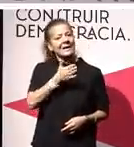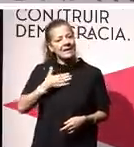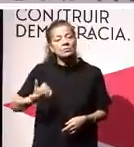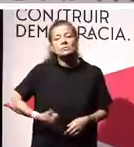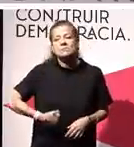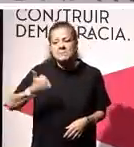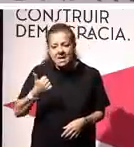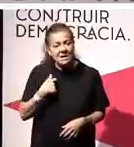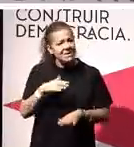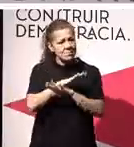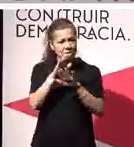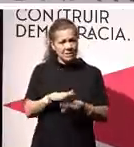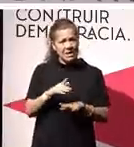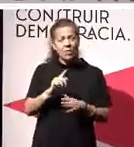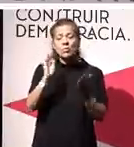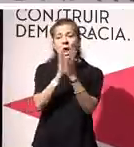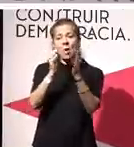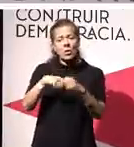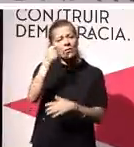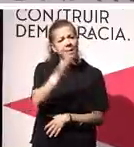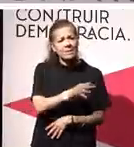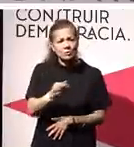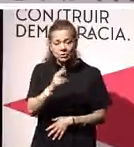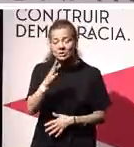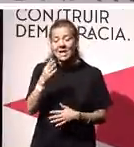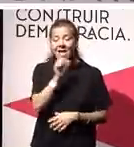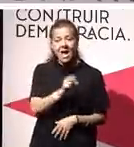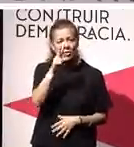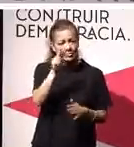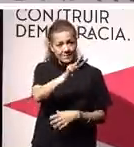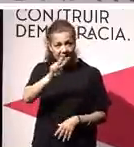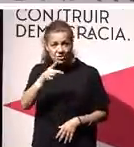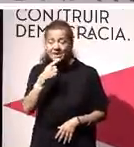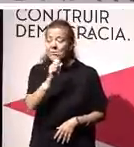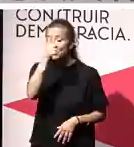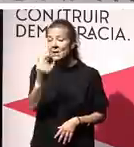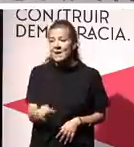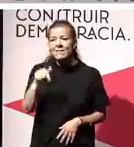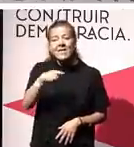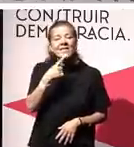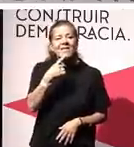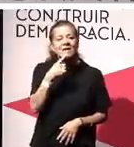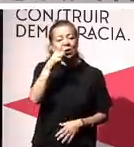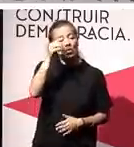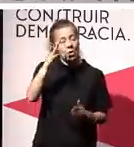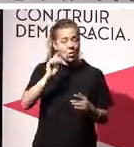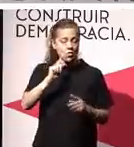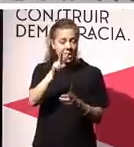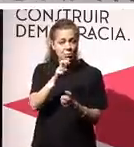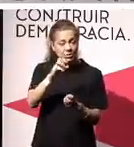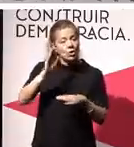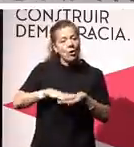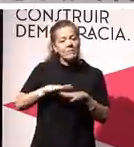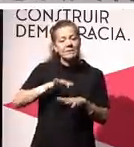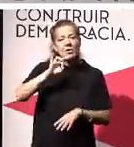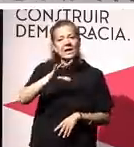más. Acabamos de cerrar un acuerdo de presupuestos para el año 2022 que fija por primera vez establecer un impuesto mínimo del